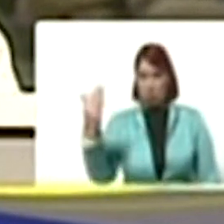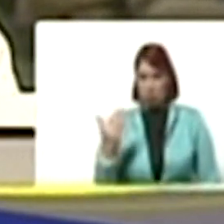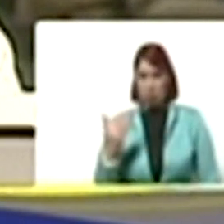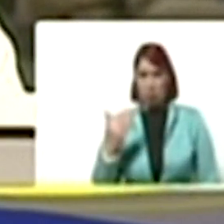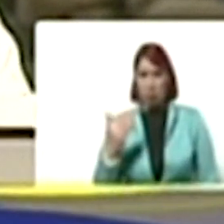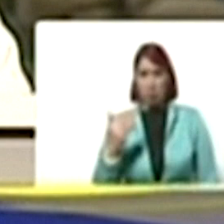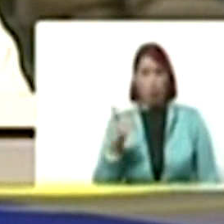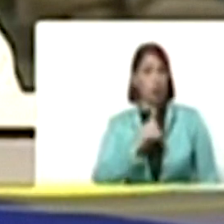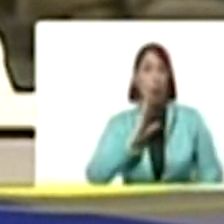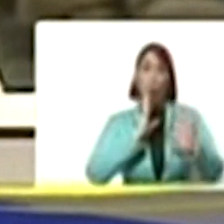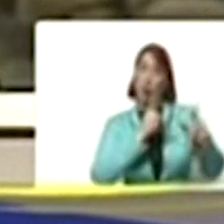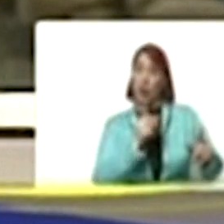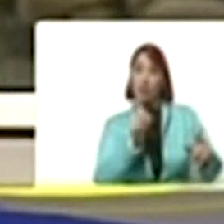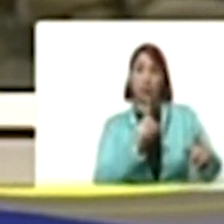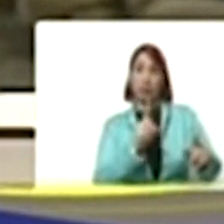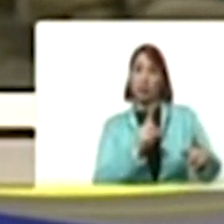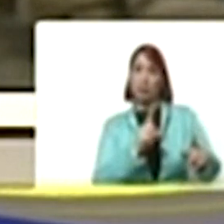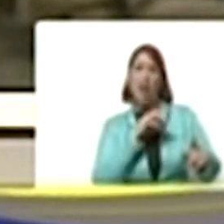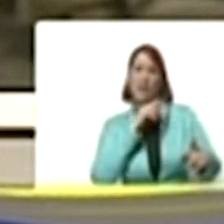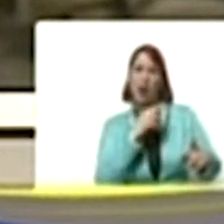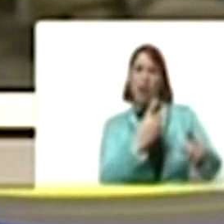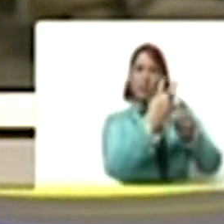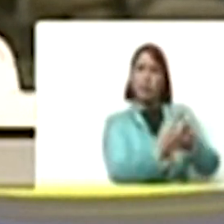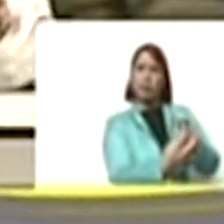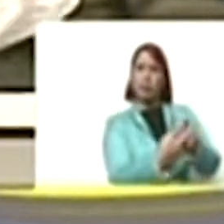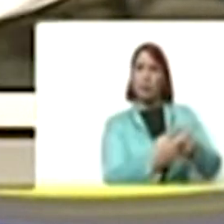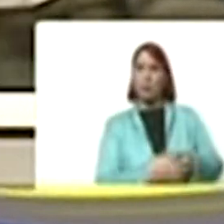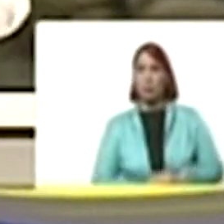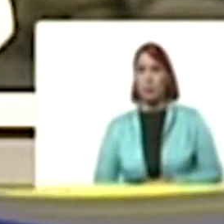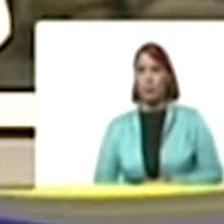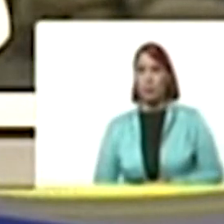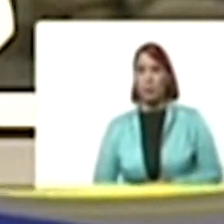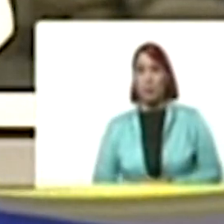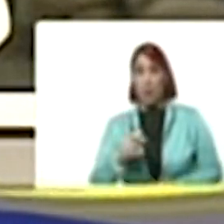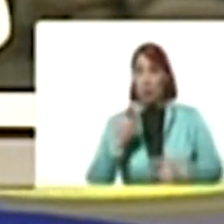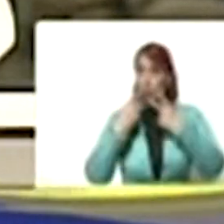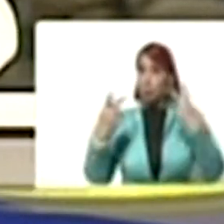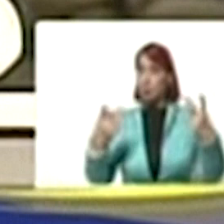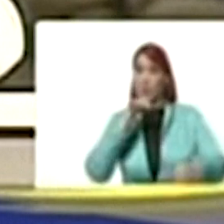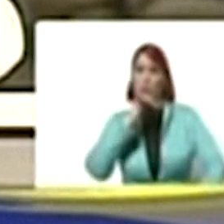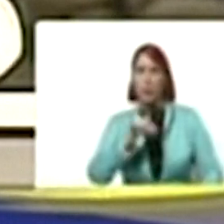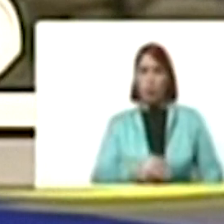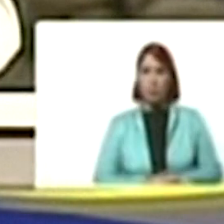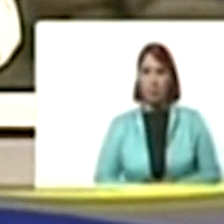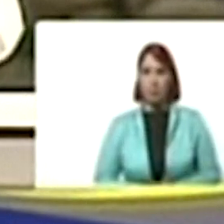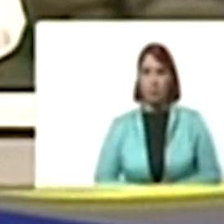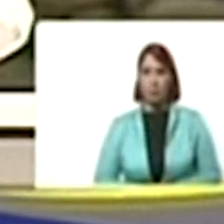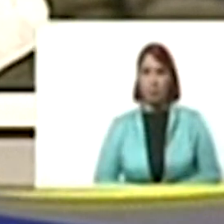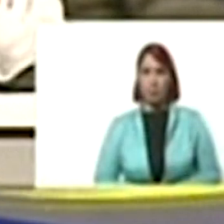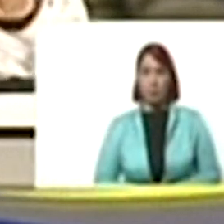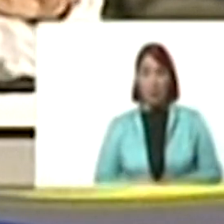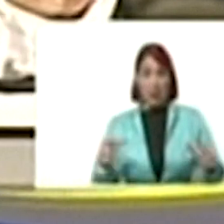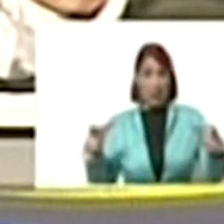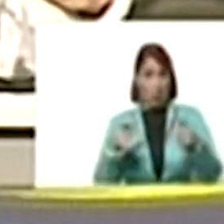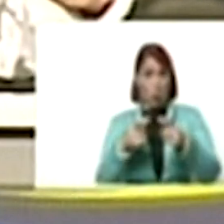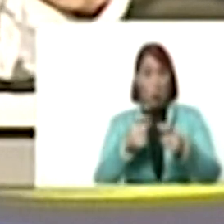maduro rompió relaciones diplomáticas con washington en 2019 luego de que la administración de donald trump reconociera el líder opositor